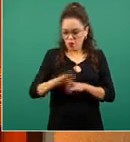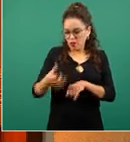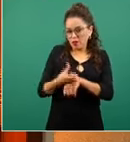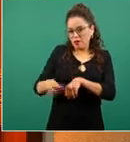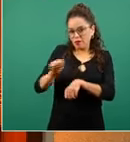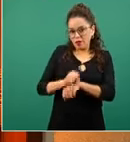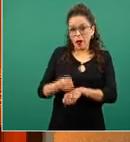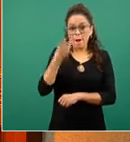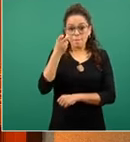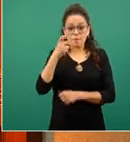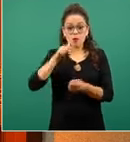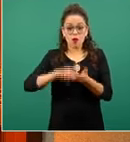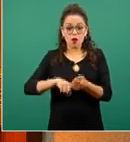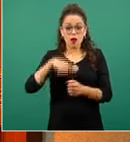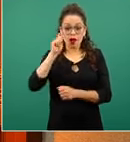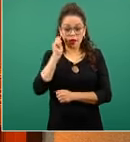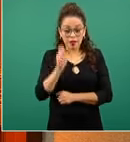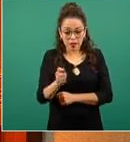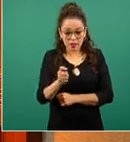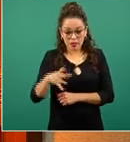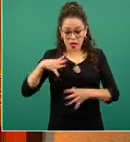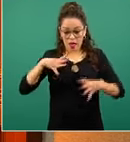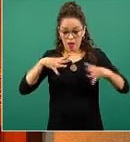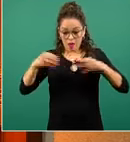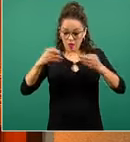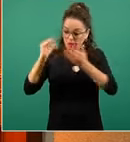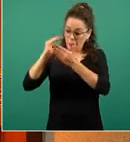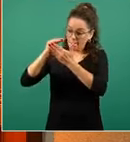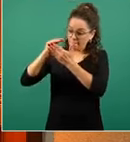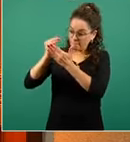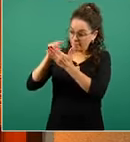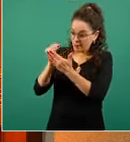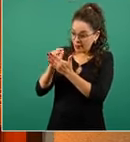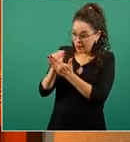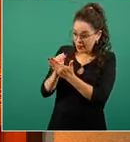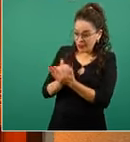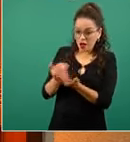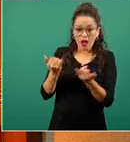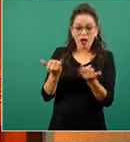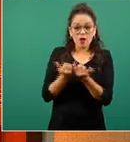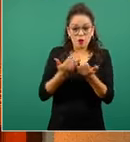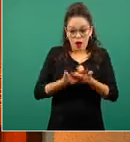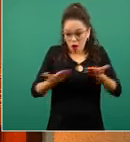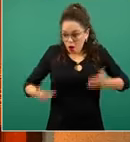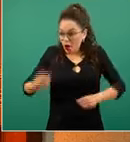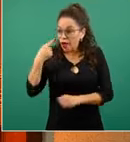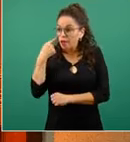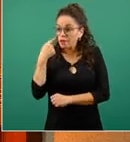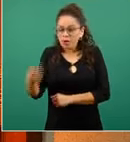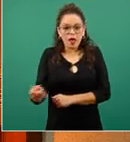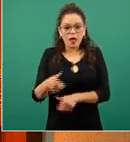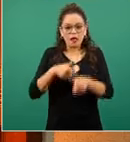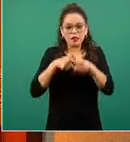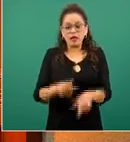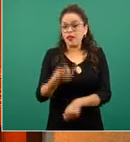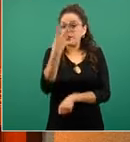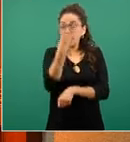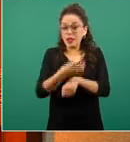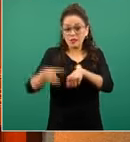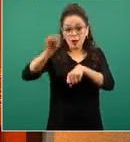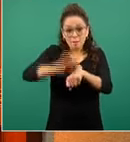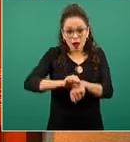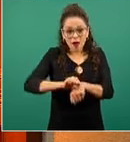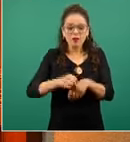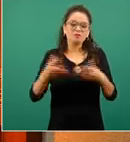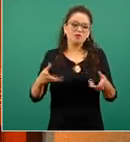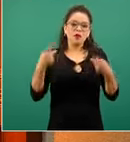enfermedad, que la magnitud de la epidemia se reduce, disminuye, como lo estamos viendo ya en las últimas 3 semanas, obviamente las personas